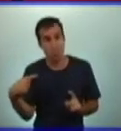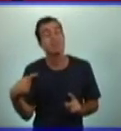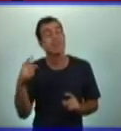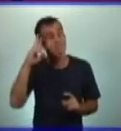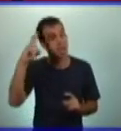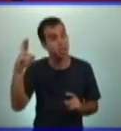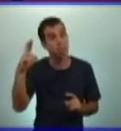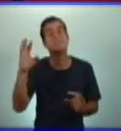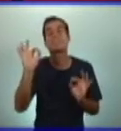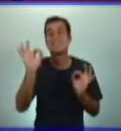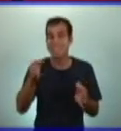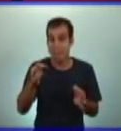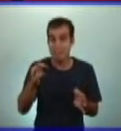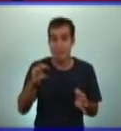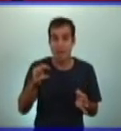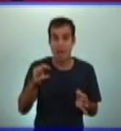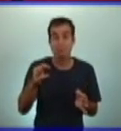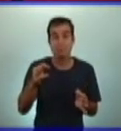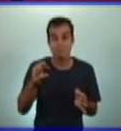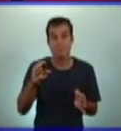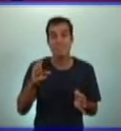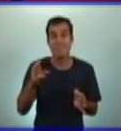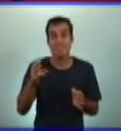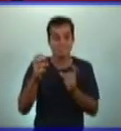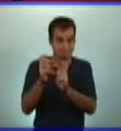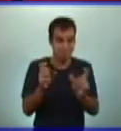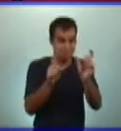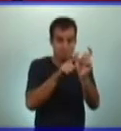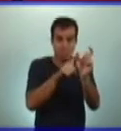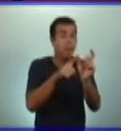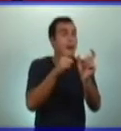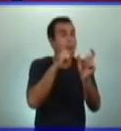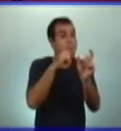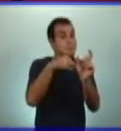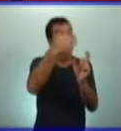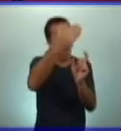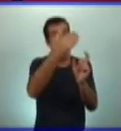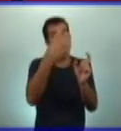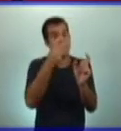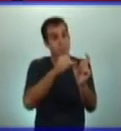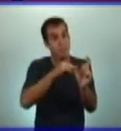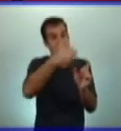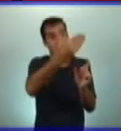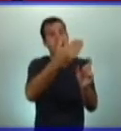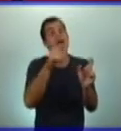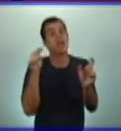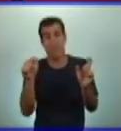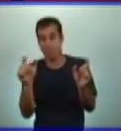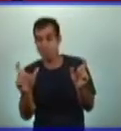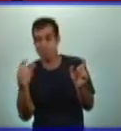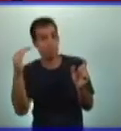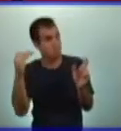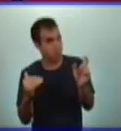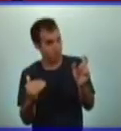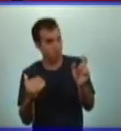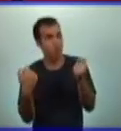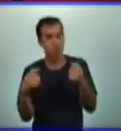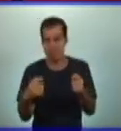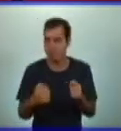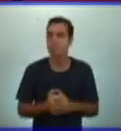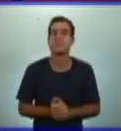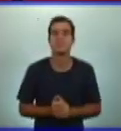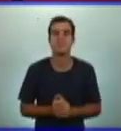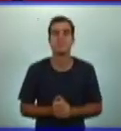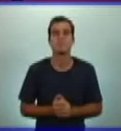siempre el minuendo mayor que el sustraendo. Esa es la propuesta que yo les hago del cuaderno y, vuelvo, insisto, del